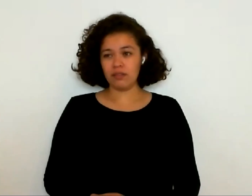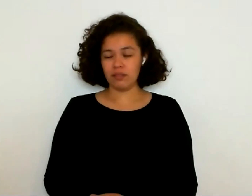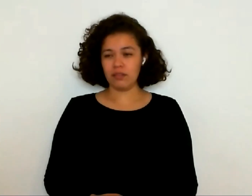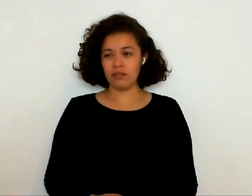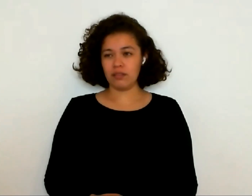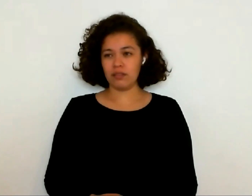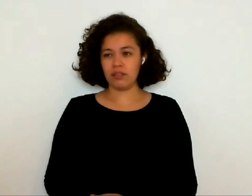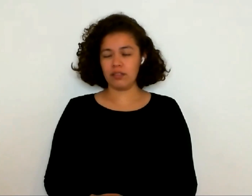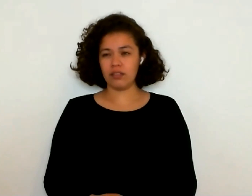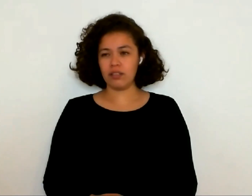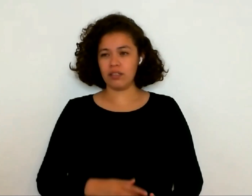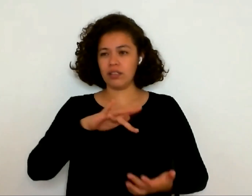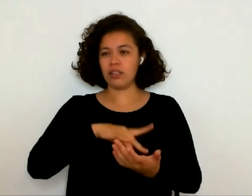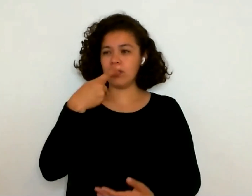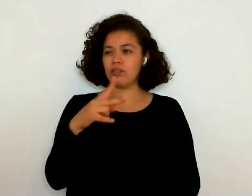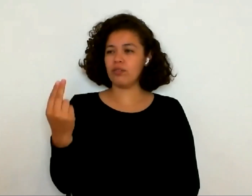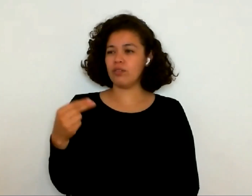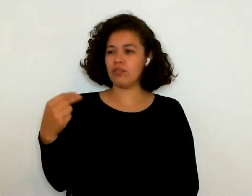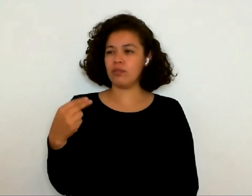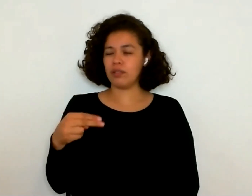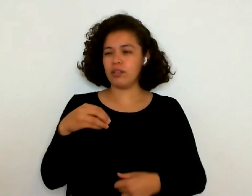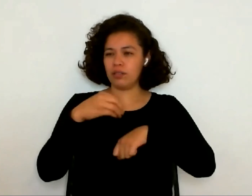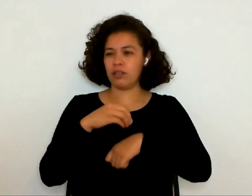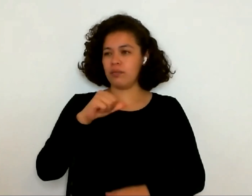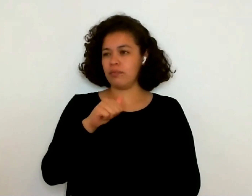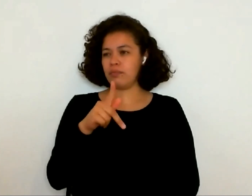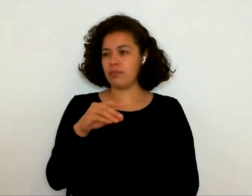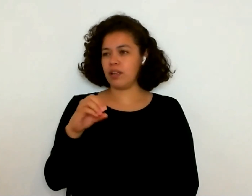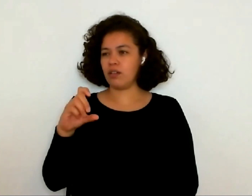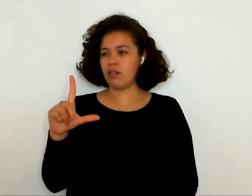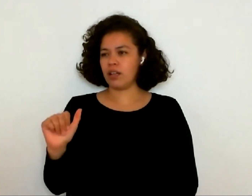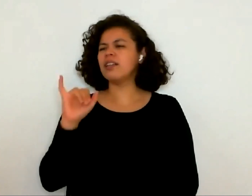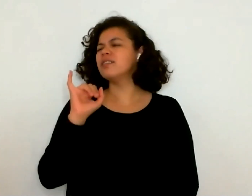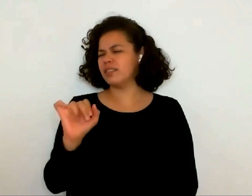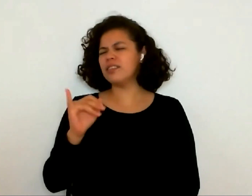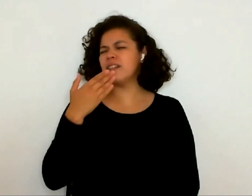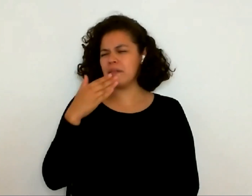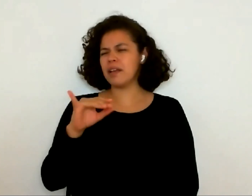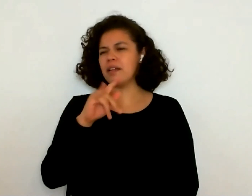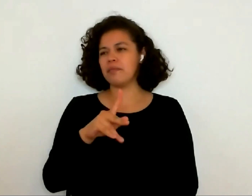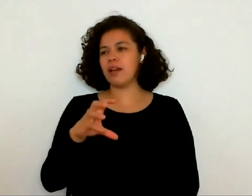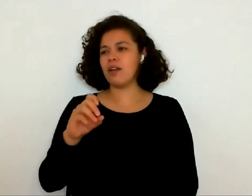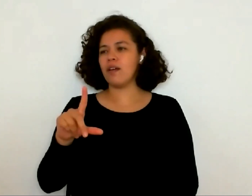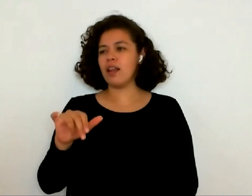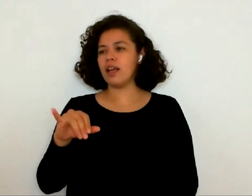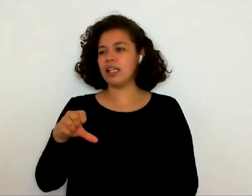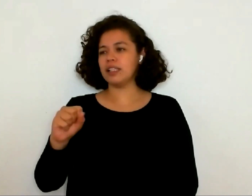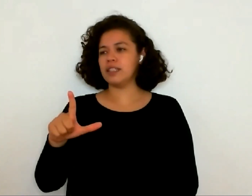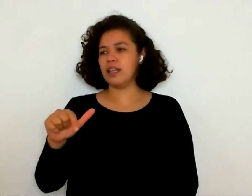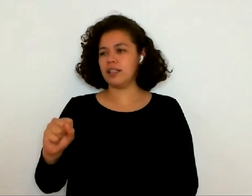Gracias. ¿Me repites tu nombre? Bueno, apareces como Paola. Ah, sí, Paola Islas. Ah, ok. Gracias,